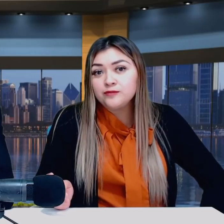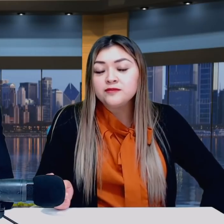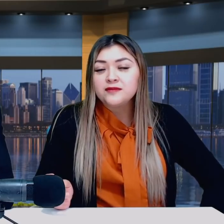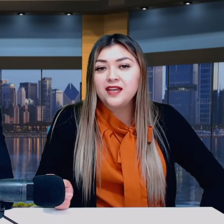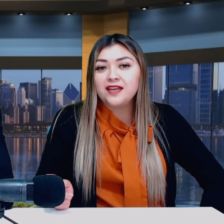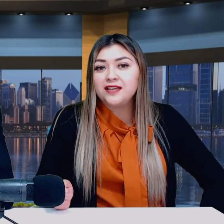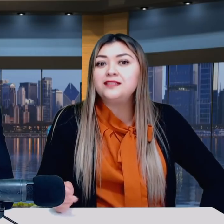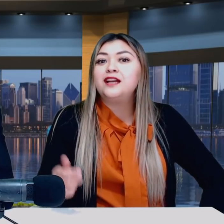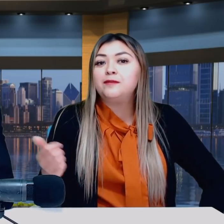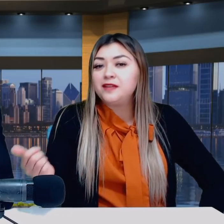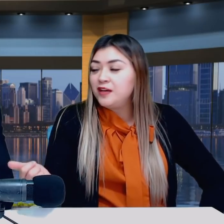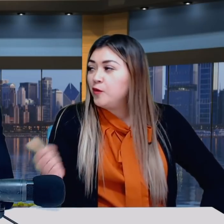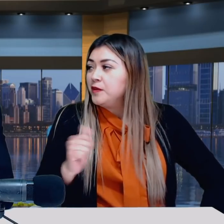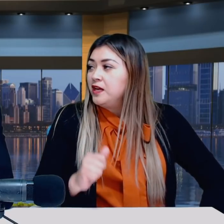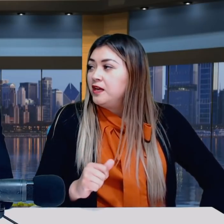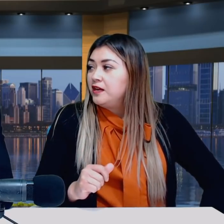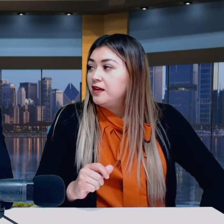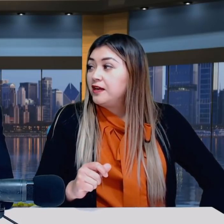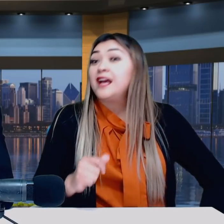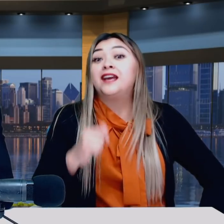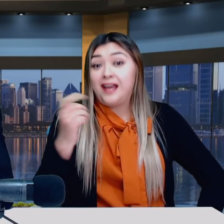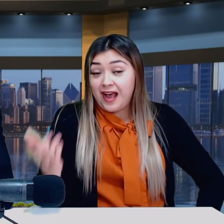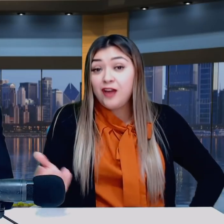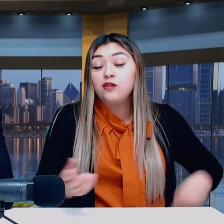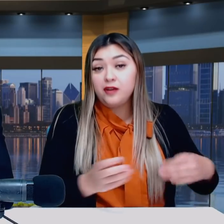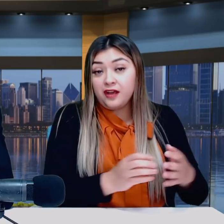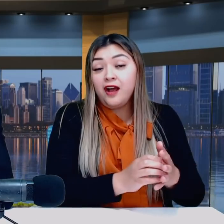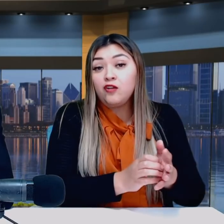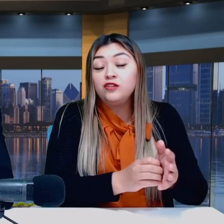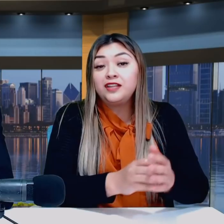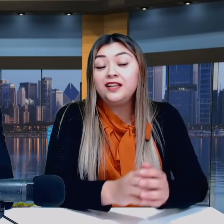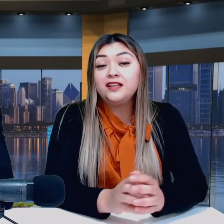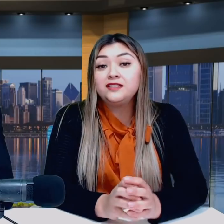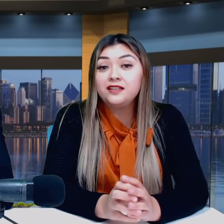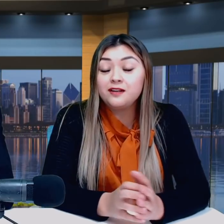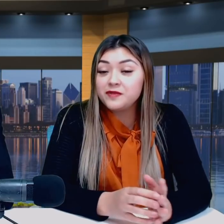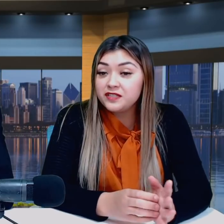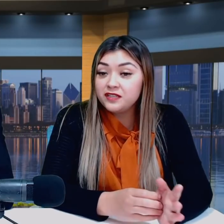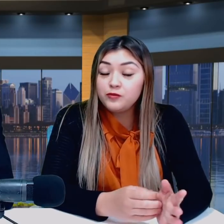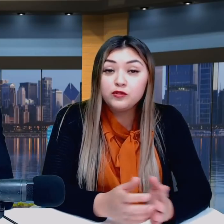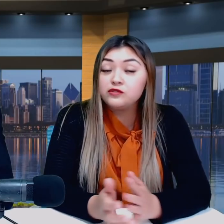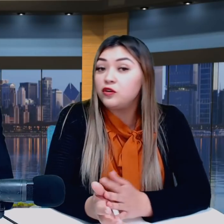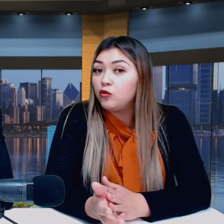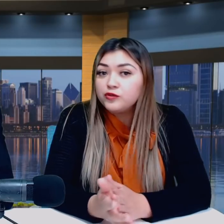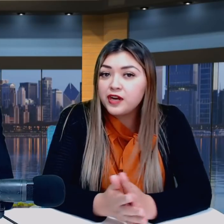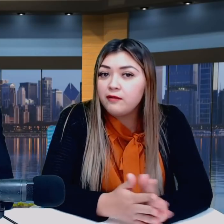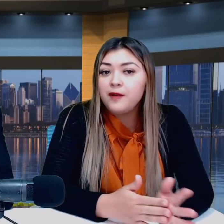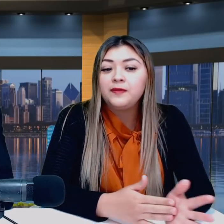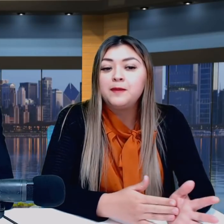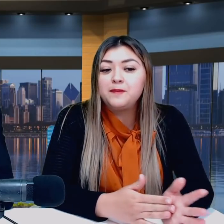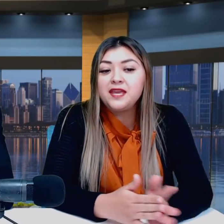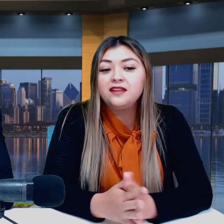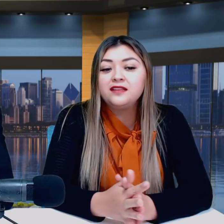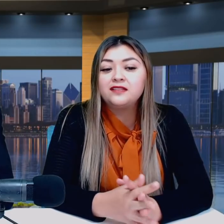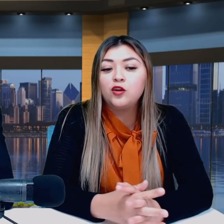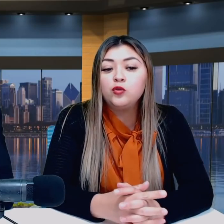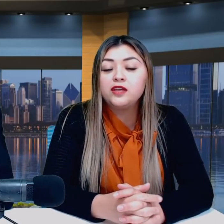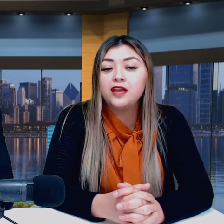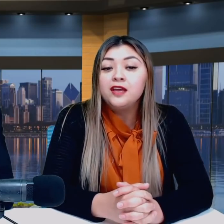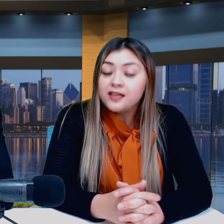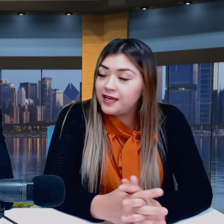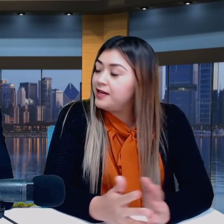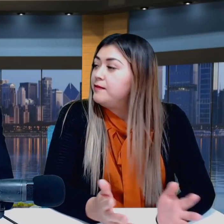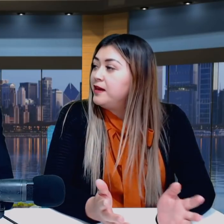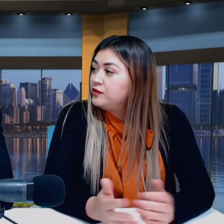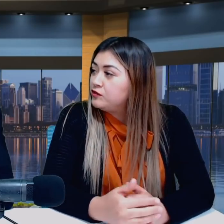imaginaron, que si el video... Y que crearon. Que crearon, ajá, con tal de decir que el presidente pues no se encontraba bien de salud y